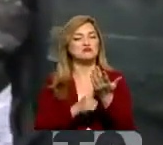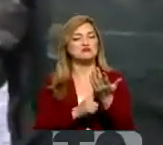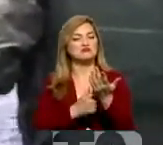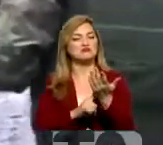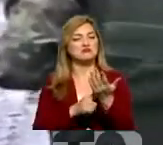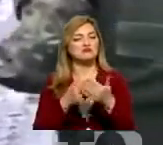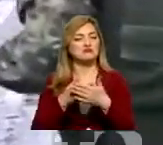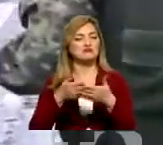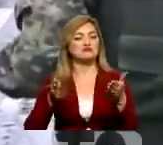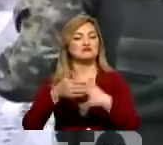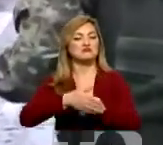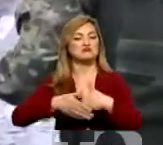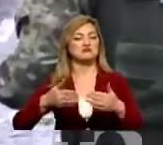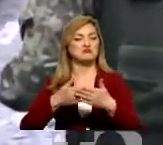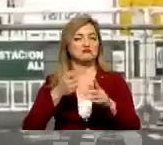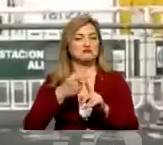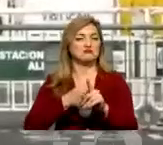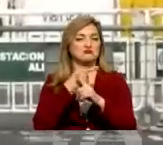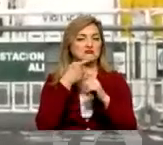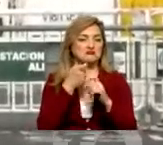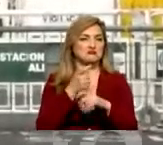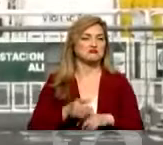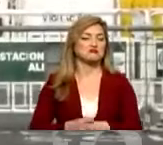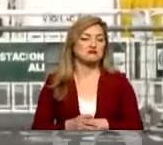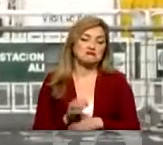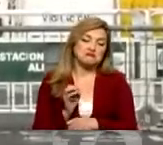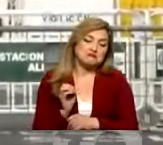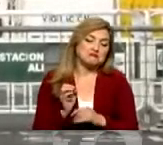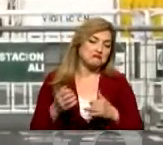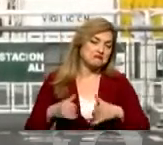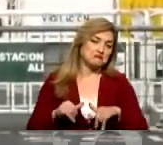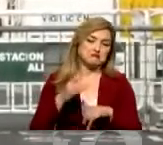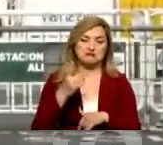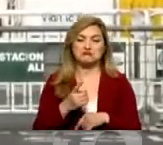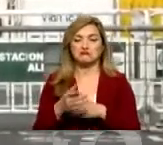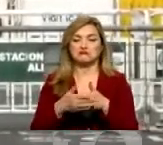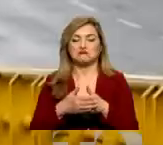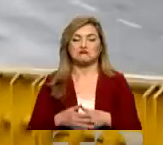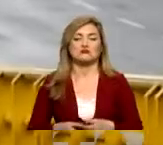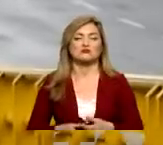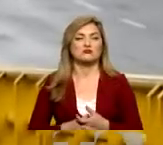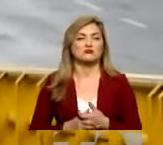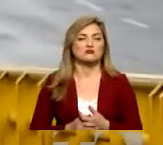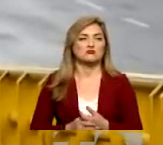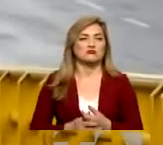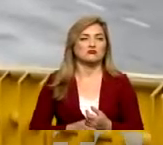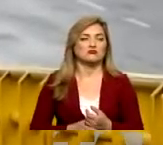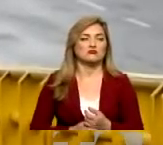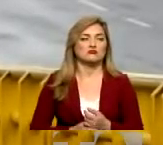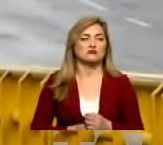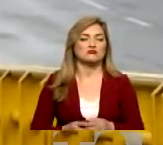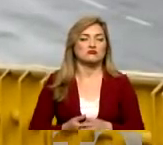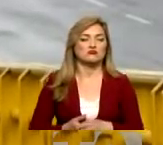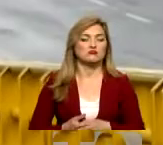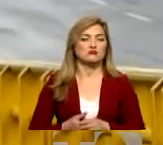posible apertura de fronteras para el mes de marzo o por el contrario mantener la decisión del cierre en nariño colombia jairo